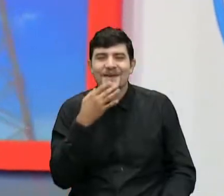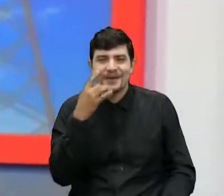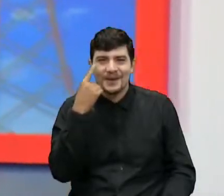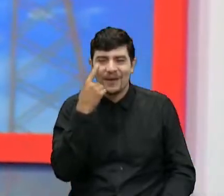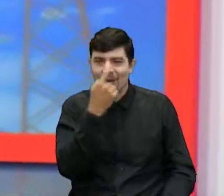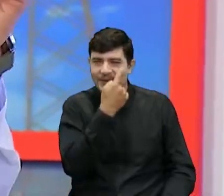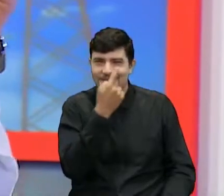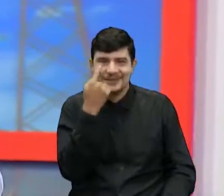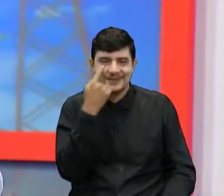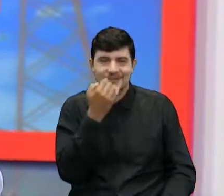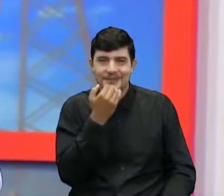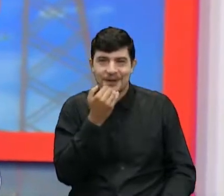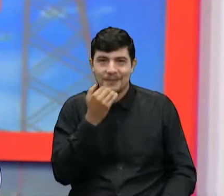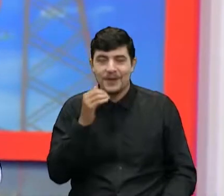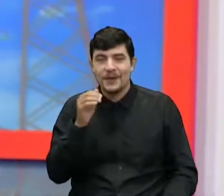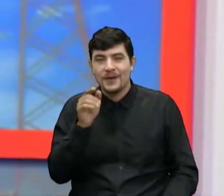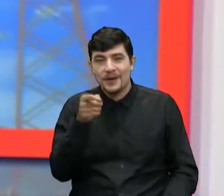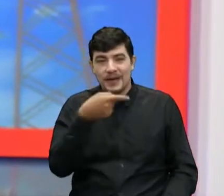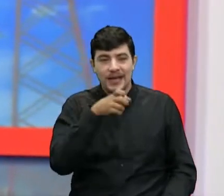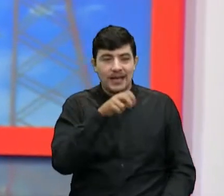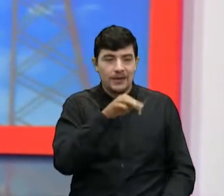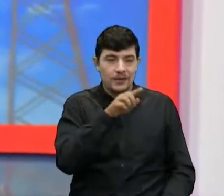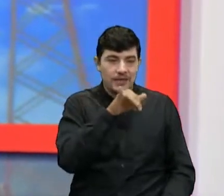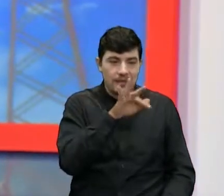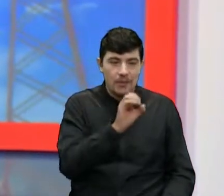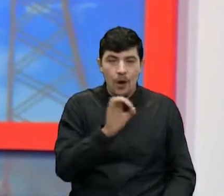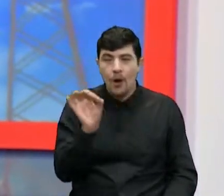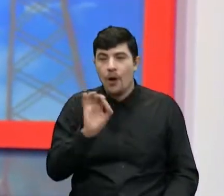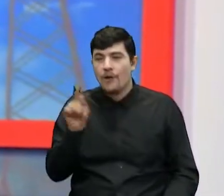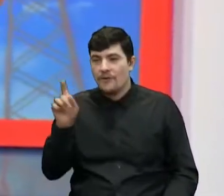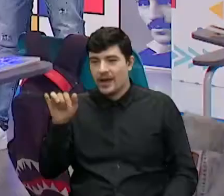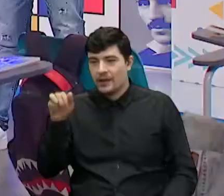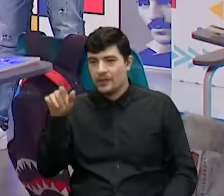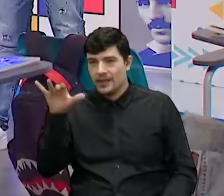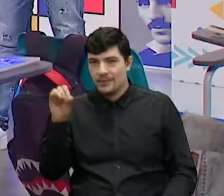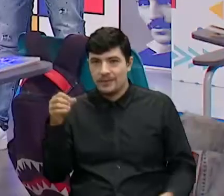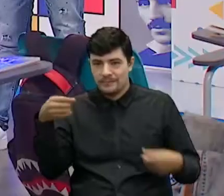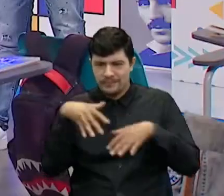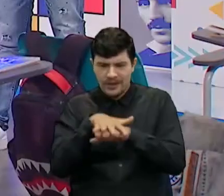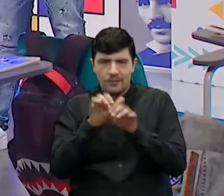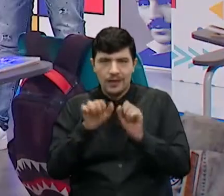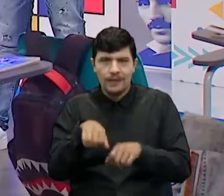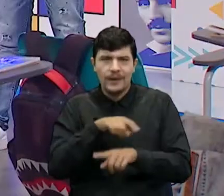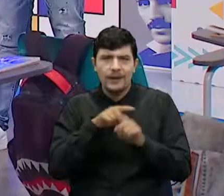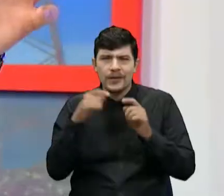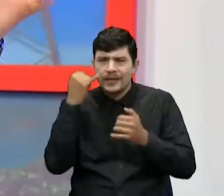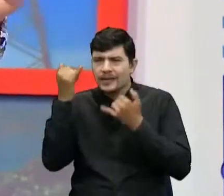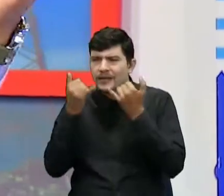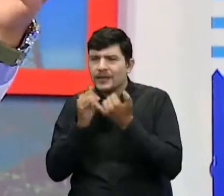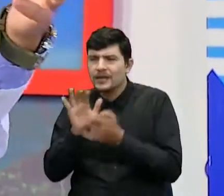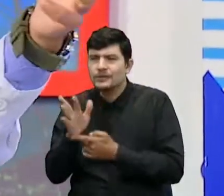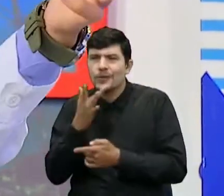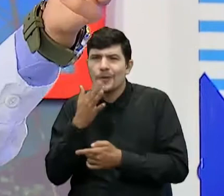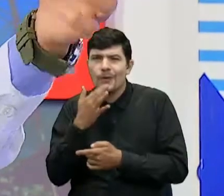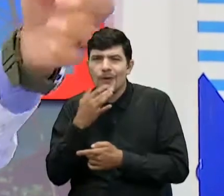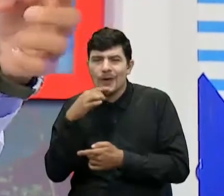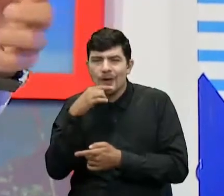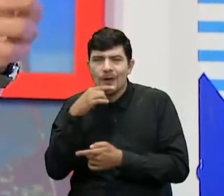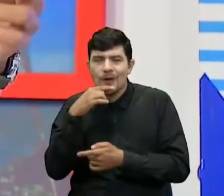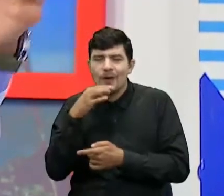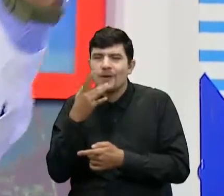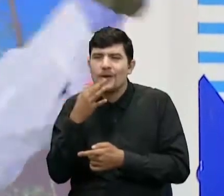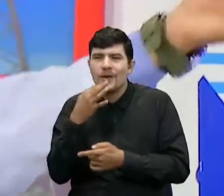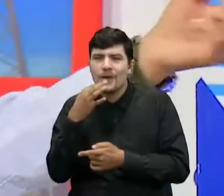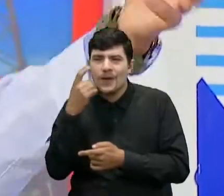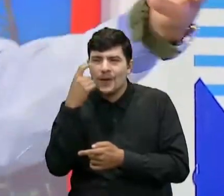ser Genotipo y fenotipo Porque a veces A veces no sé Pero nosotros podemos identificar El color de ojos ¿Lo da quién? ¿El gen de